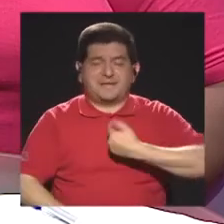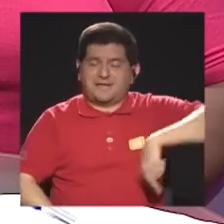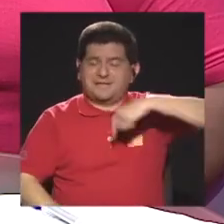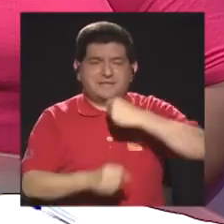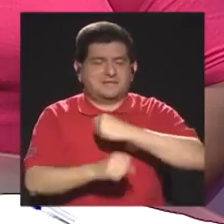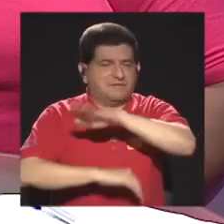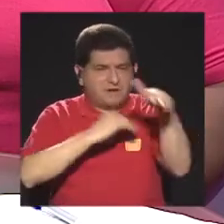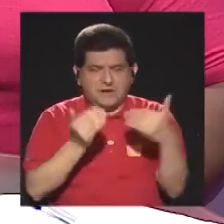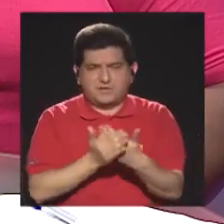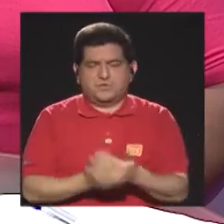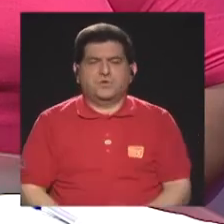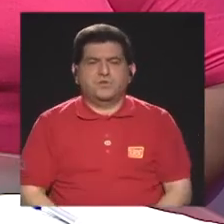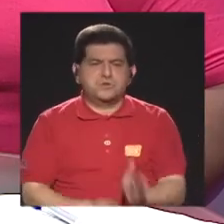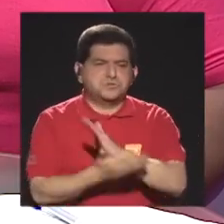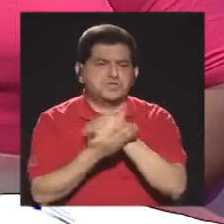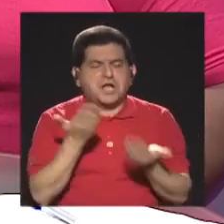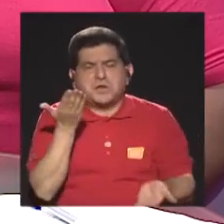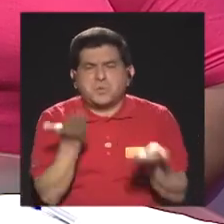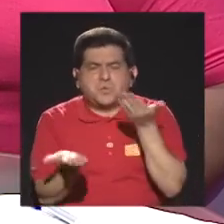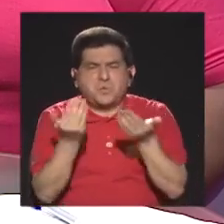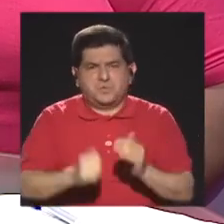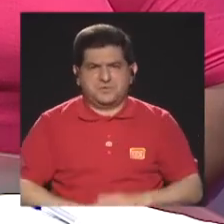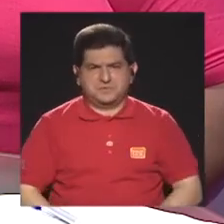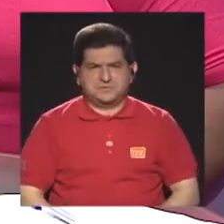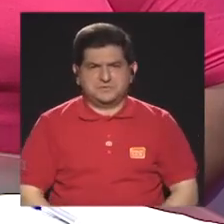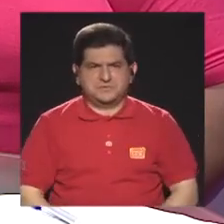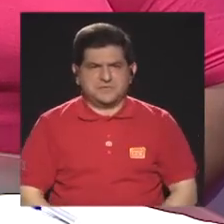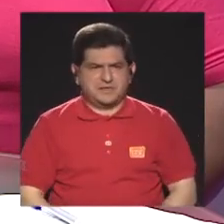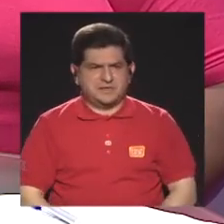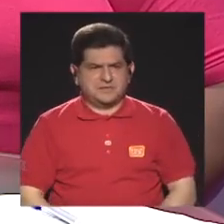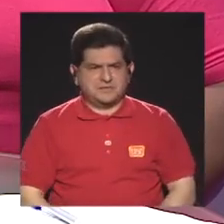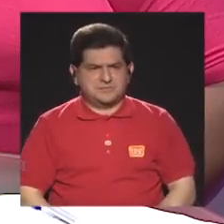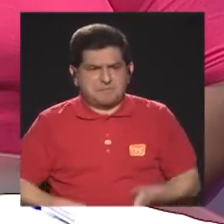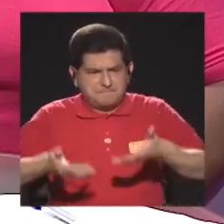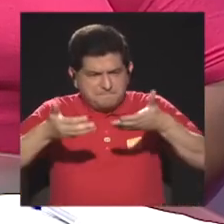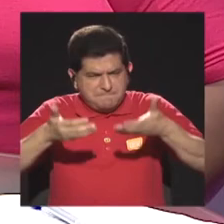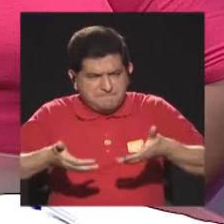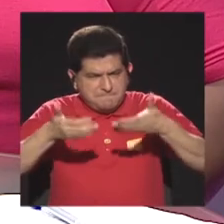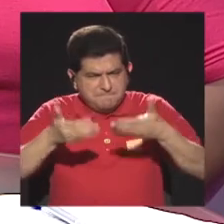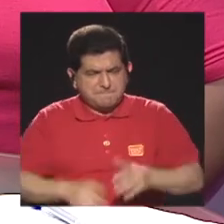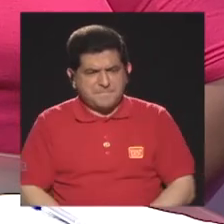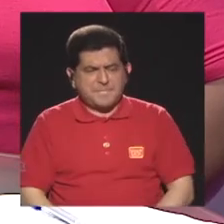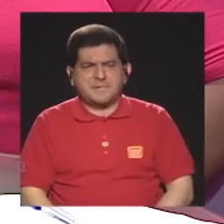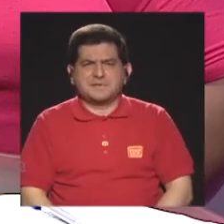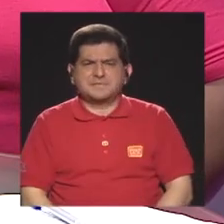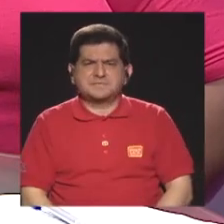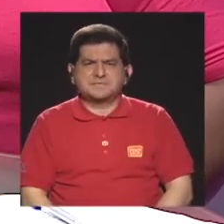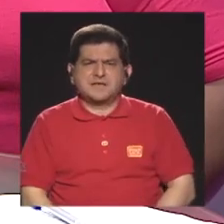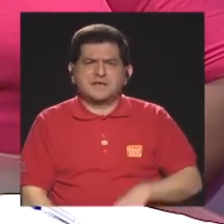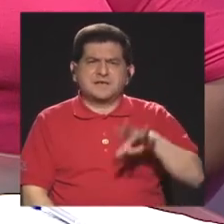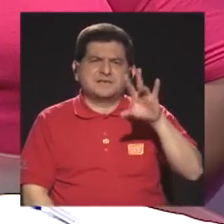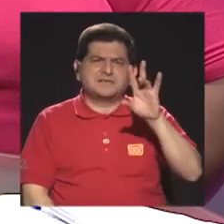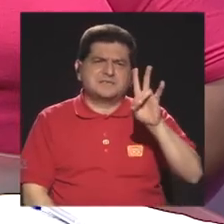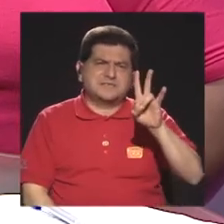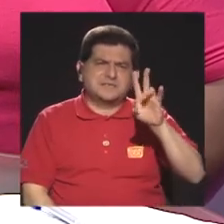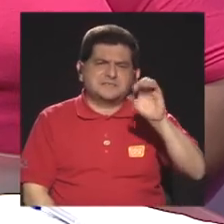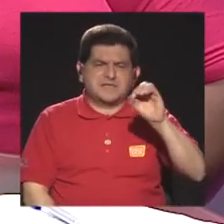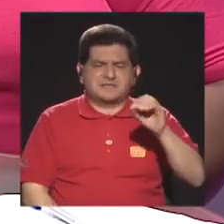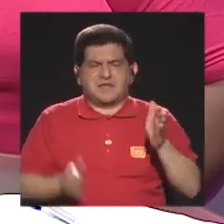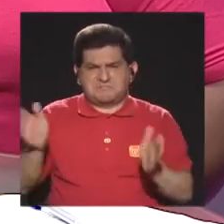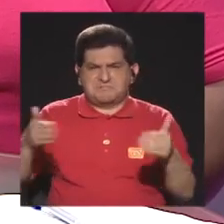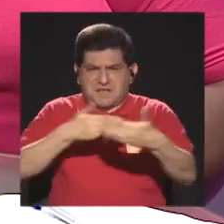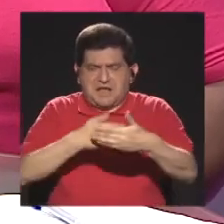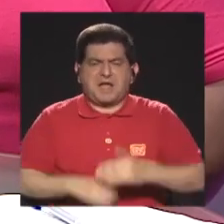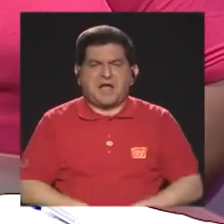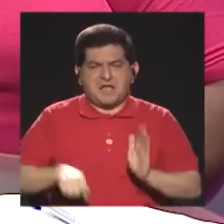todo. Trabajamos paletas que pueden pesar, ¿qué te puedo decir? Son 70, son 70 cajas, al menos